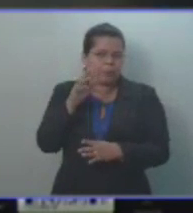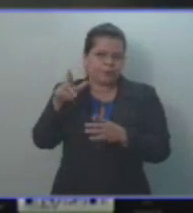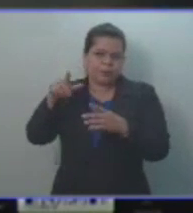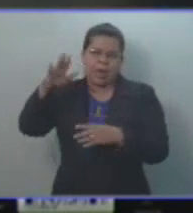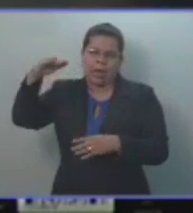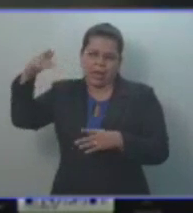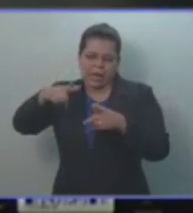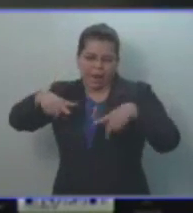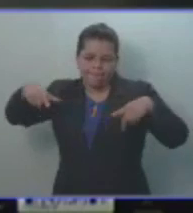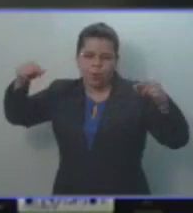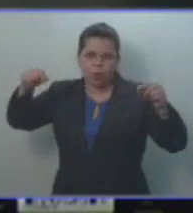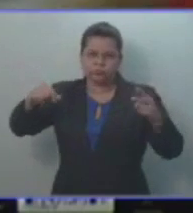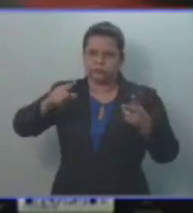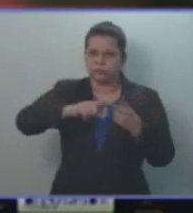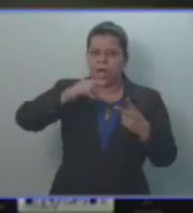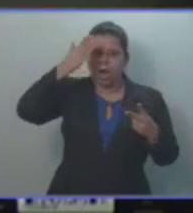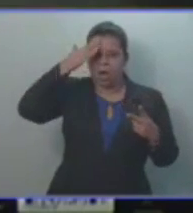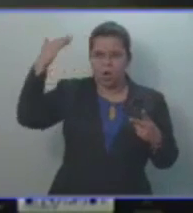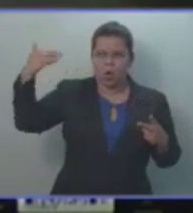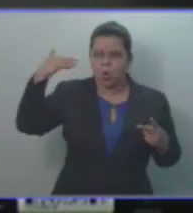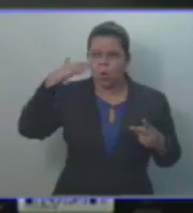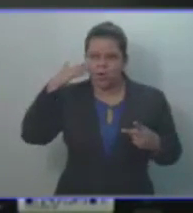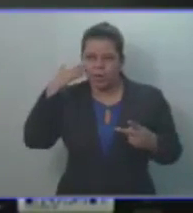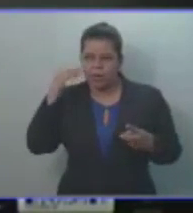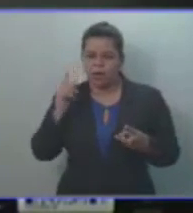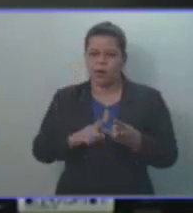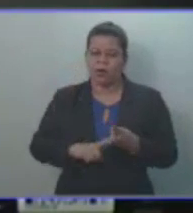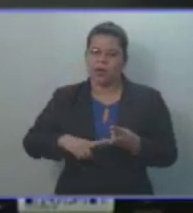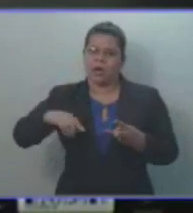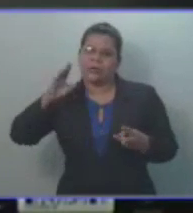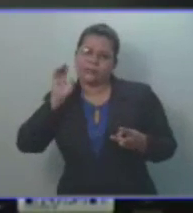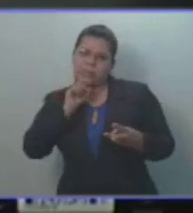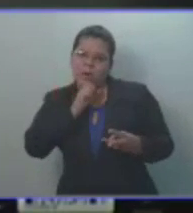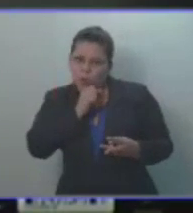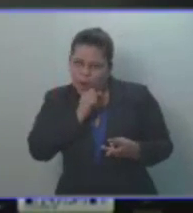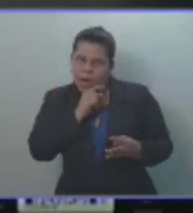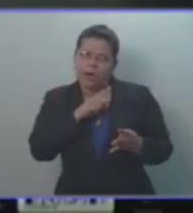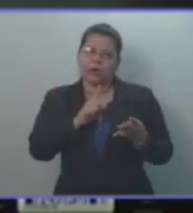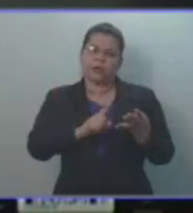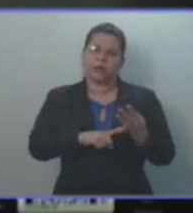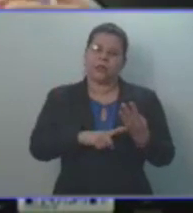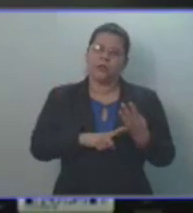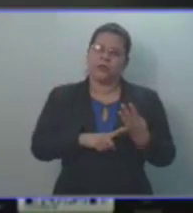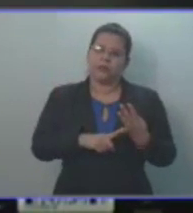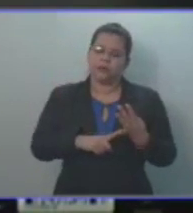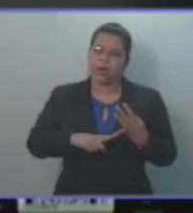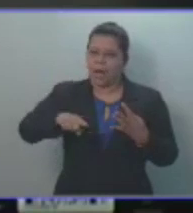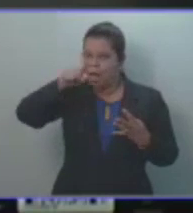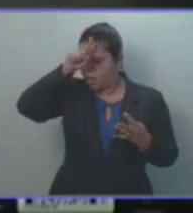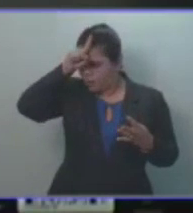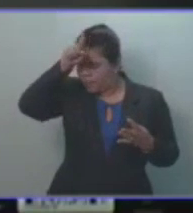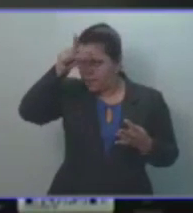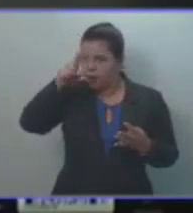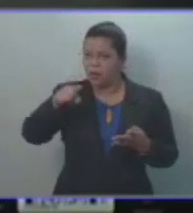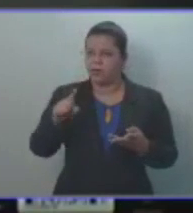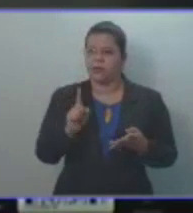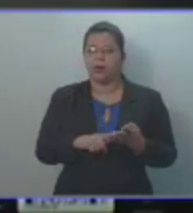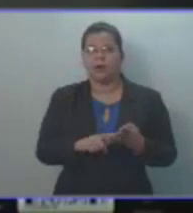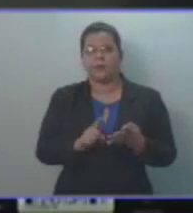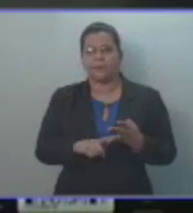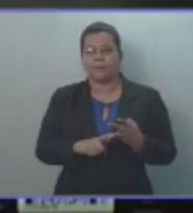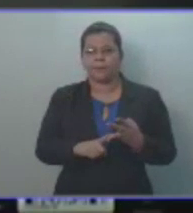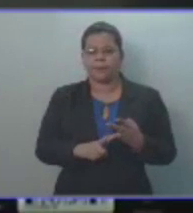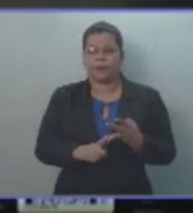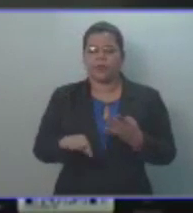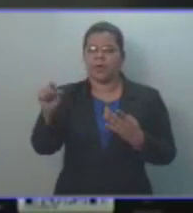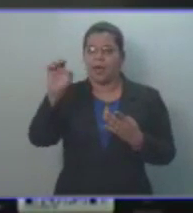el caso de Corea, como fue el caso de Taiwán, como es el caso de Alemania, como es el caso de la